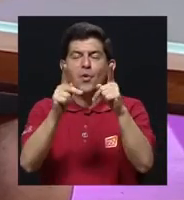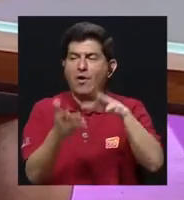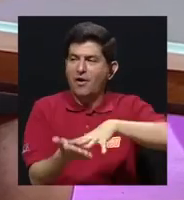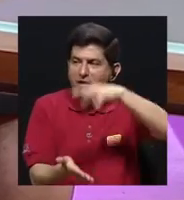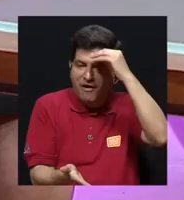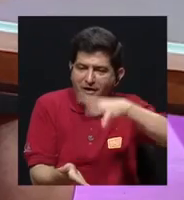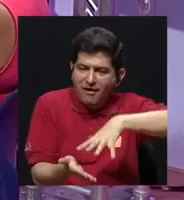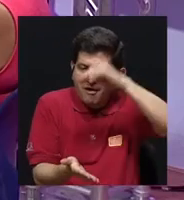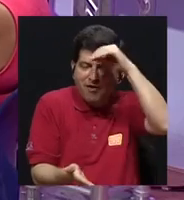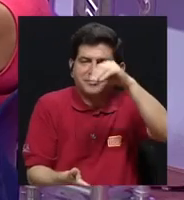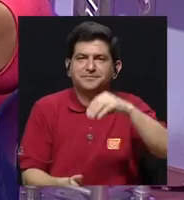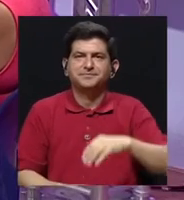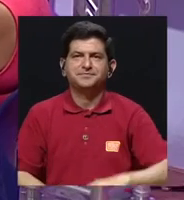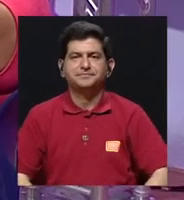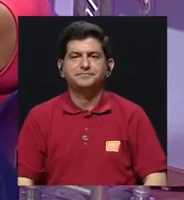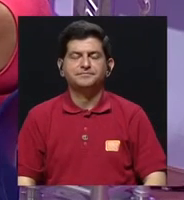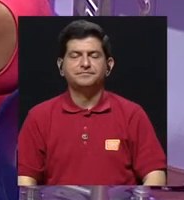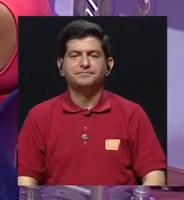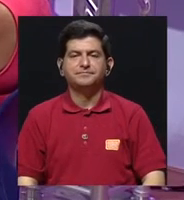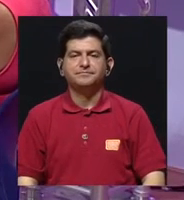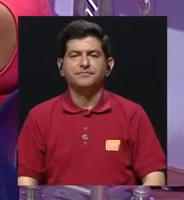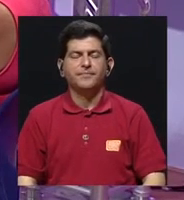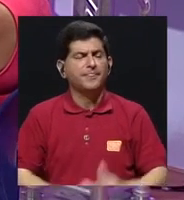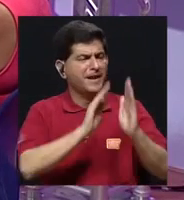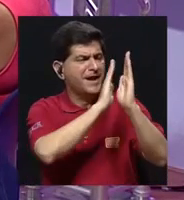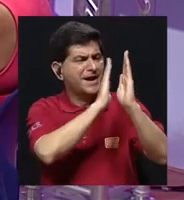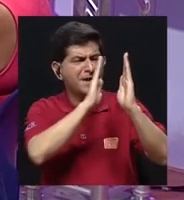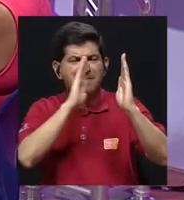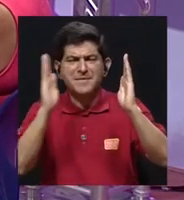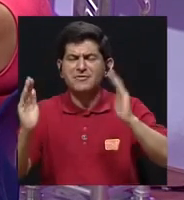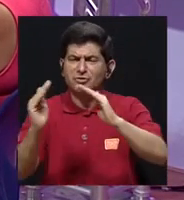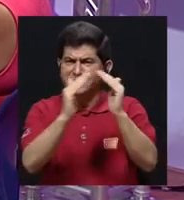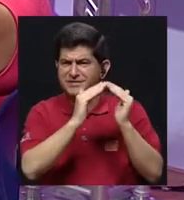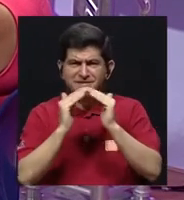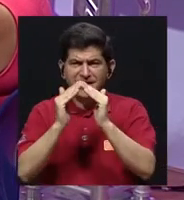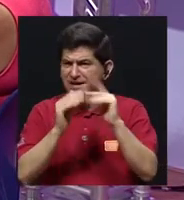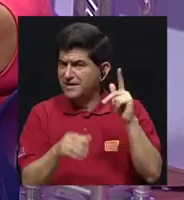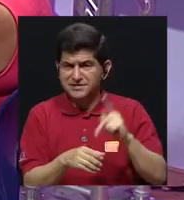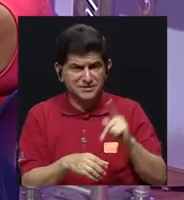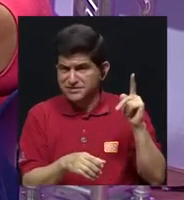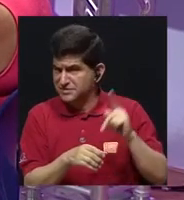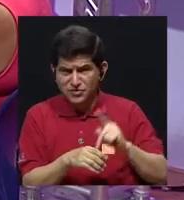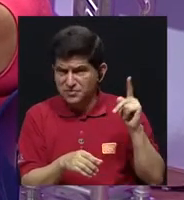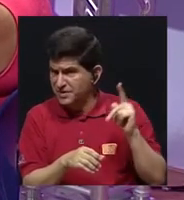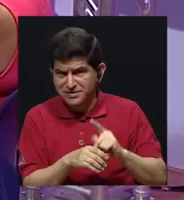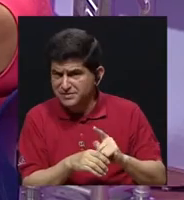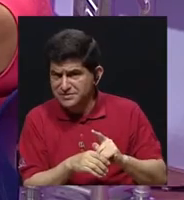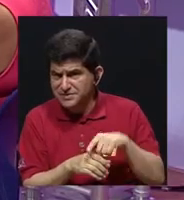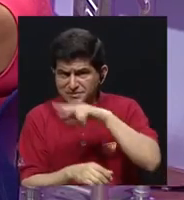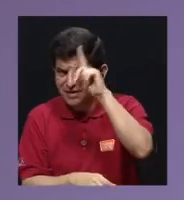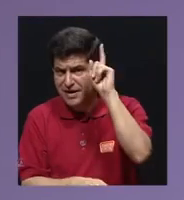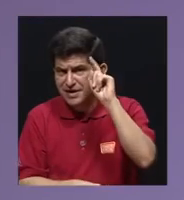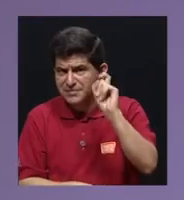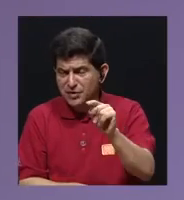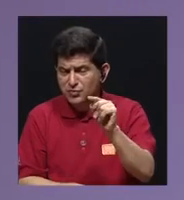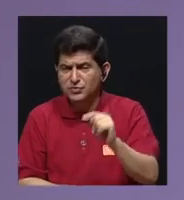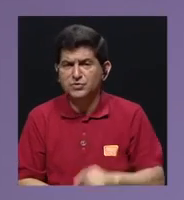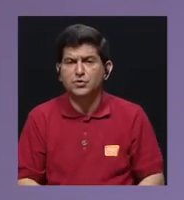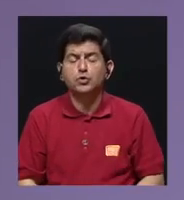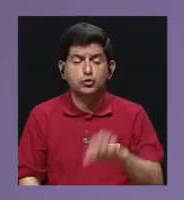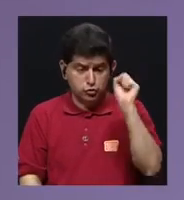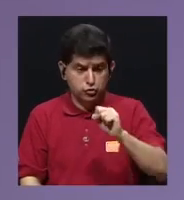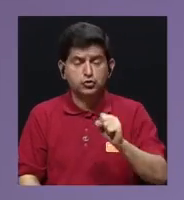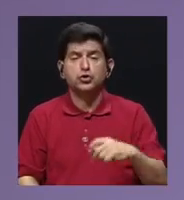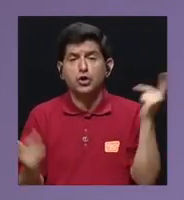aprendizaje. Claro. ¿Las bibliotecas de las comunidades no participaron de este proyecto? Sí, claro. En Paraíso,